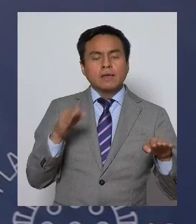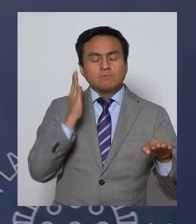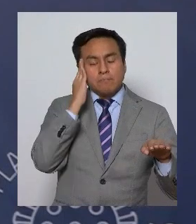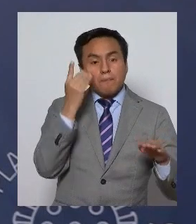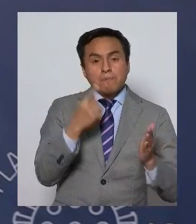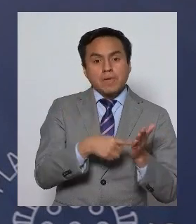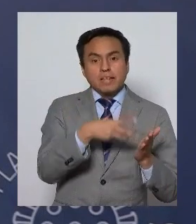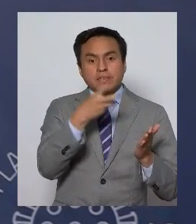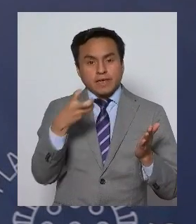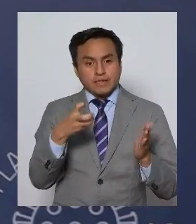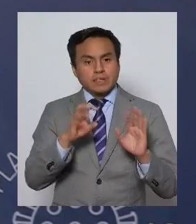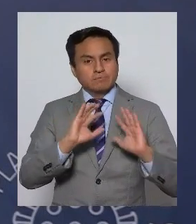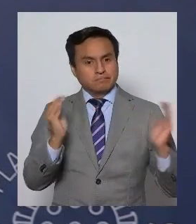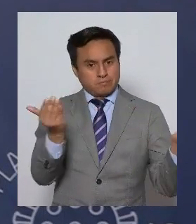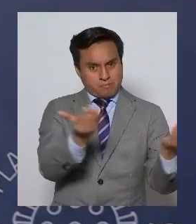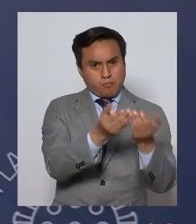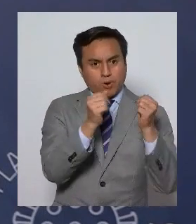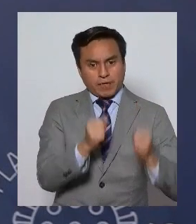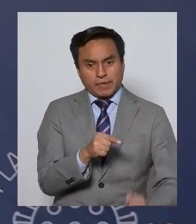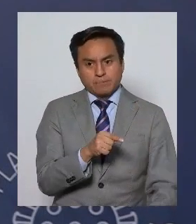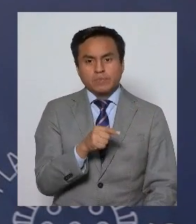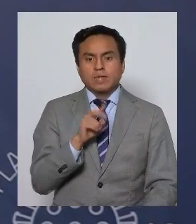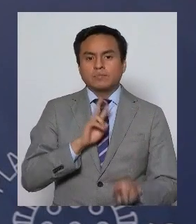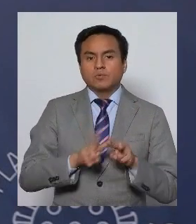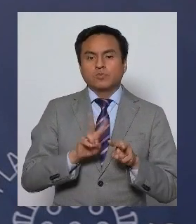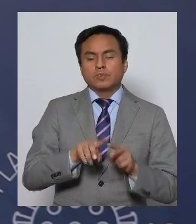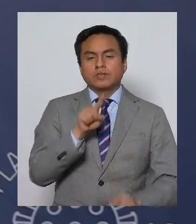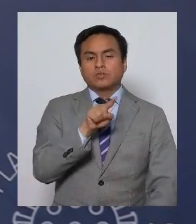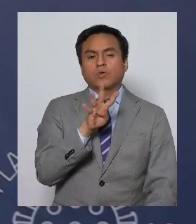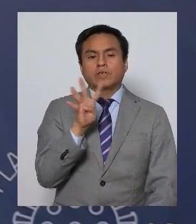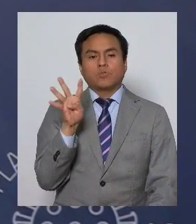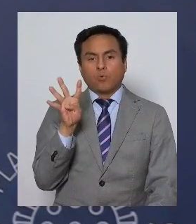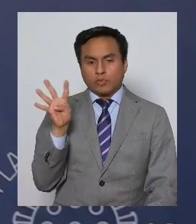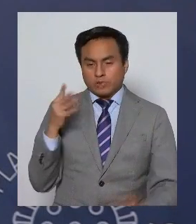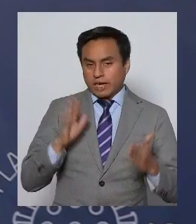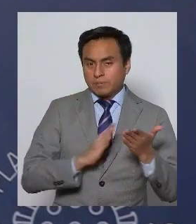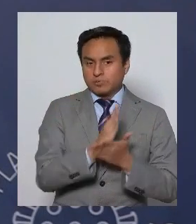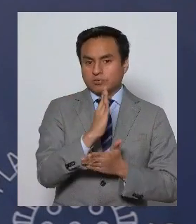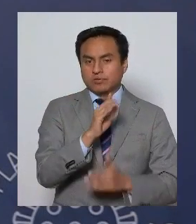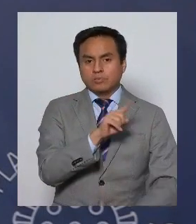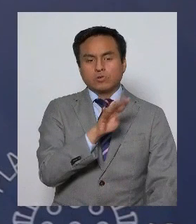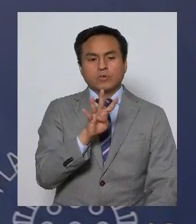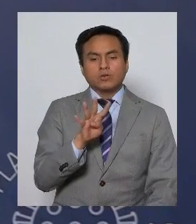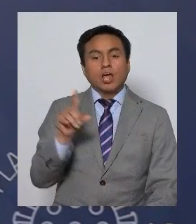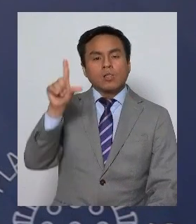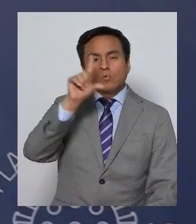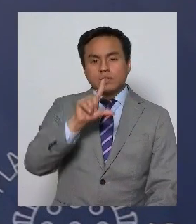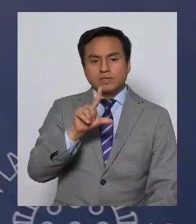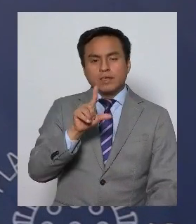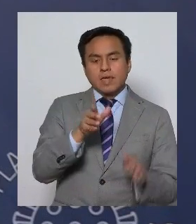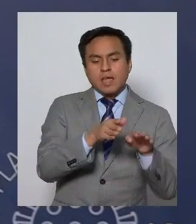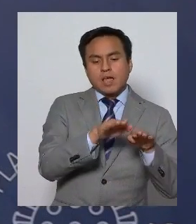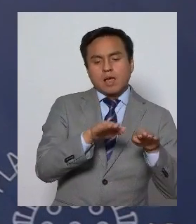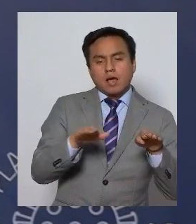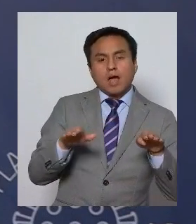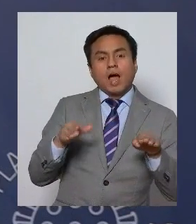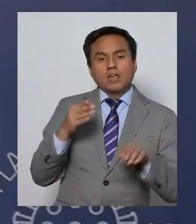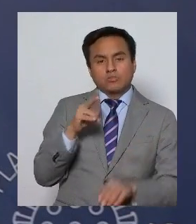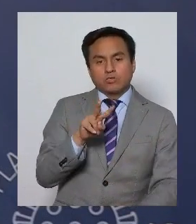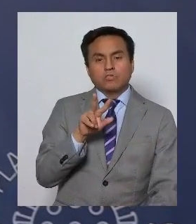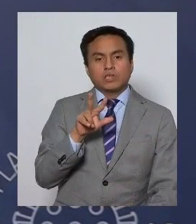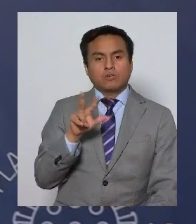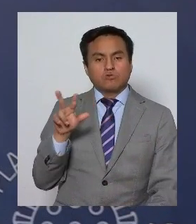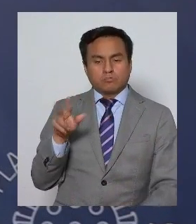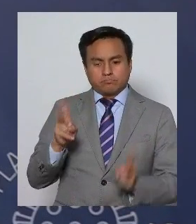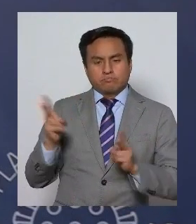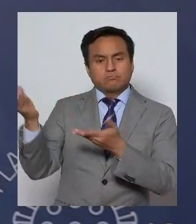nosotros hemos implementado ya 144 camas. Estamos en condiciones del día lunes empezar ya con